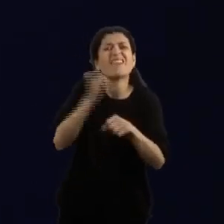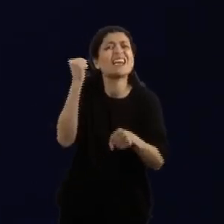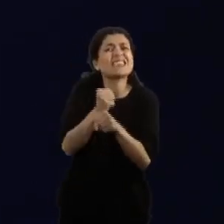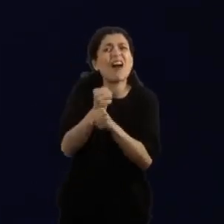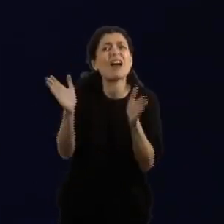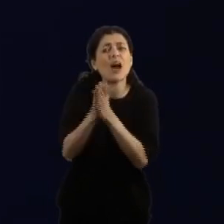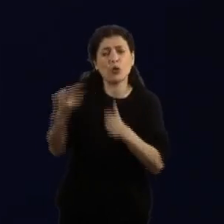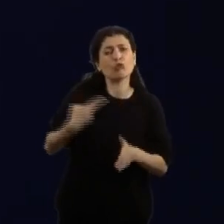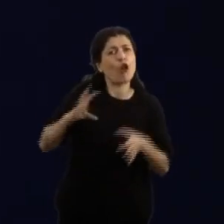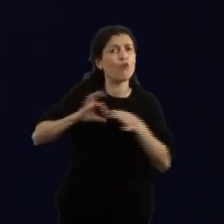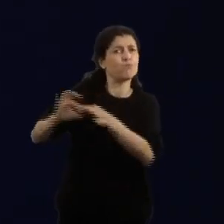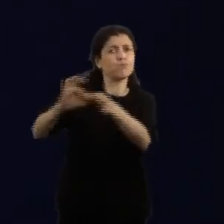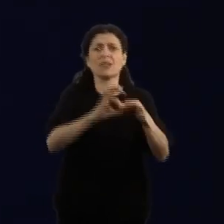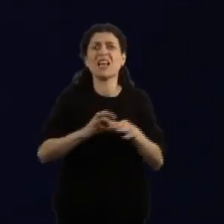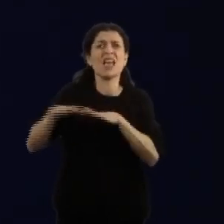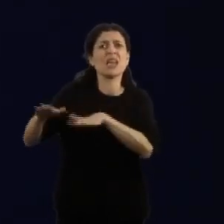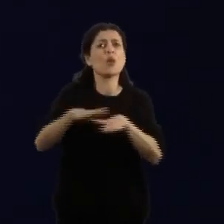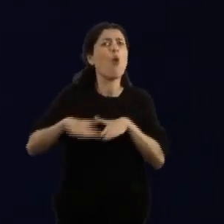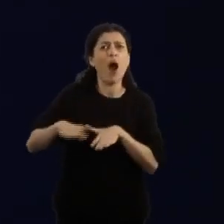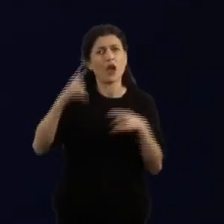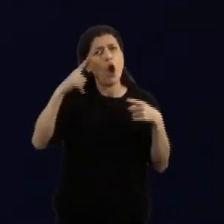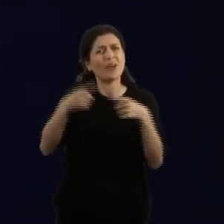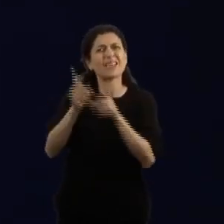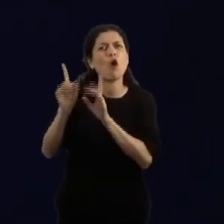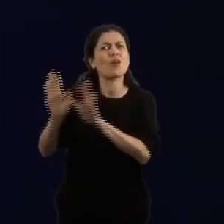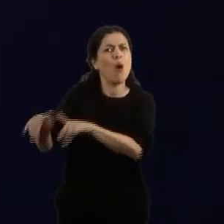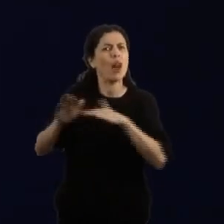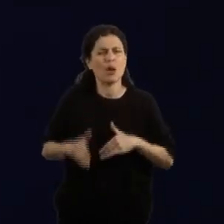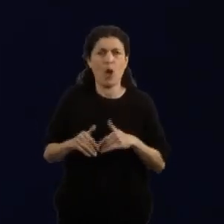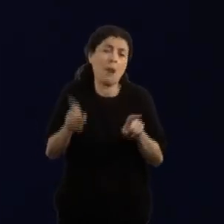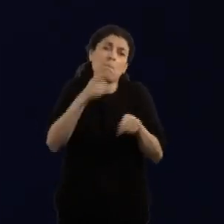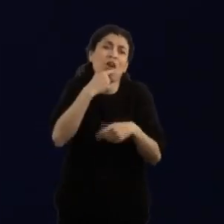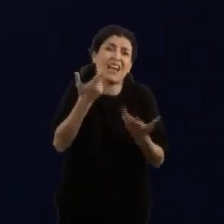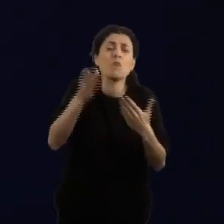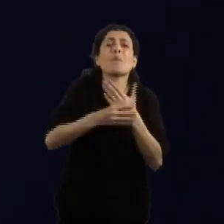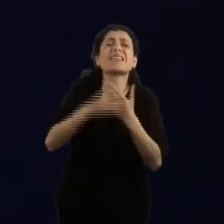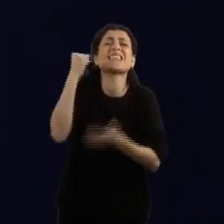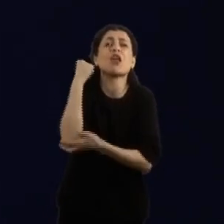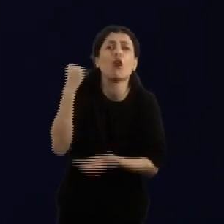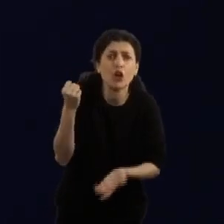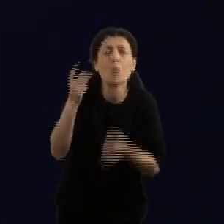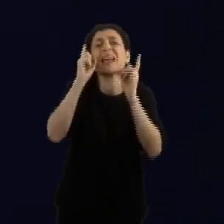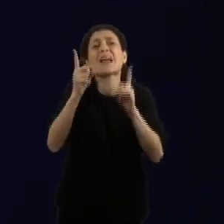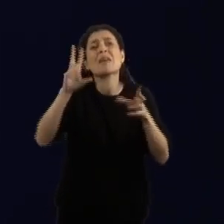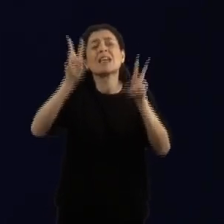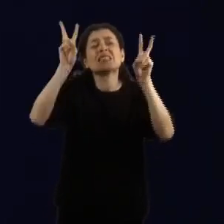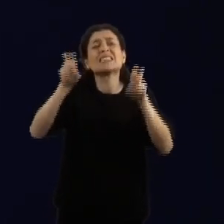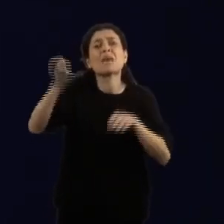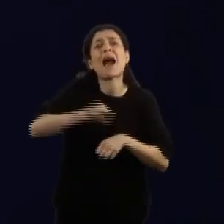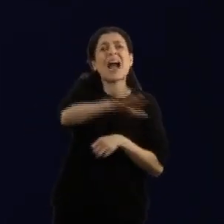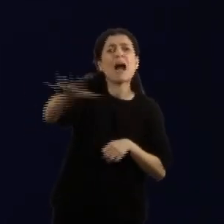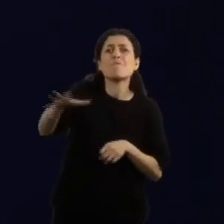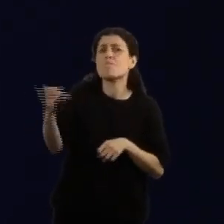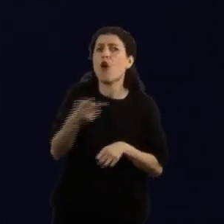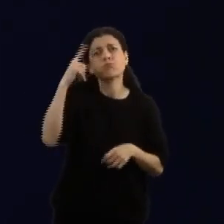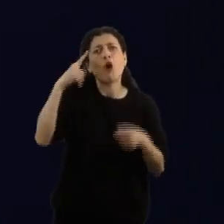centrales que tenemos, en este caso que tiene el Ministerio de Economía y que tenemos para el campo, en virtud de que, bueno,